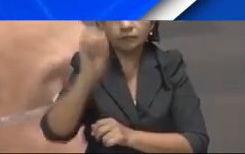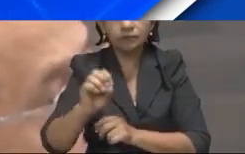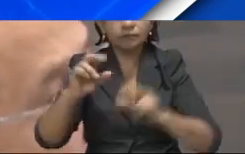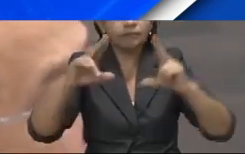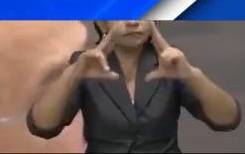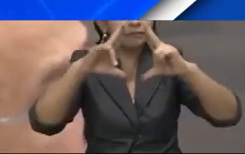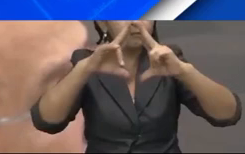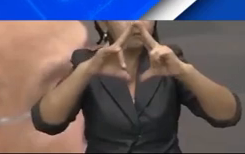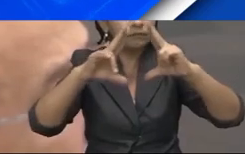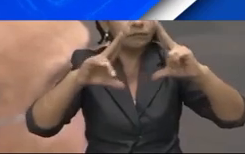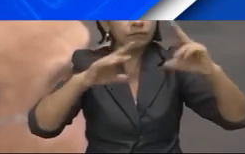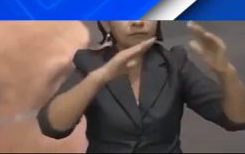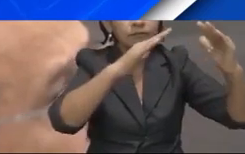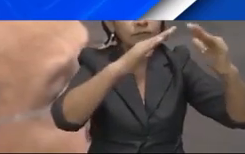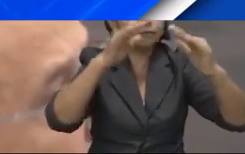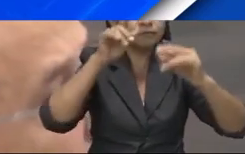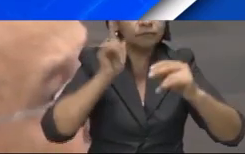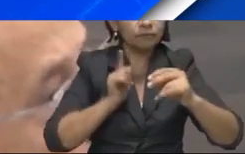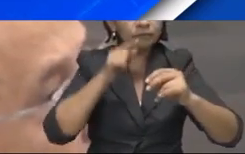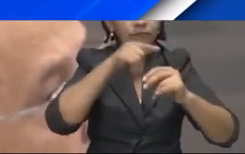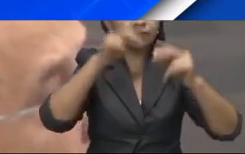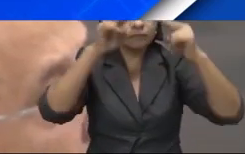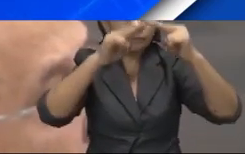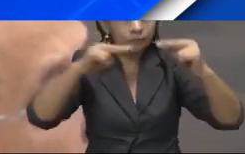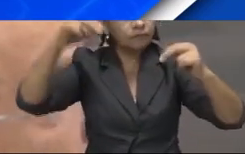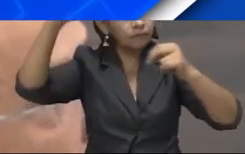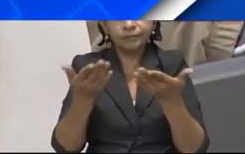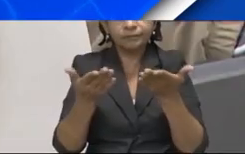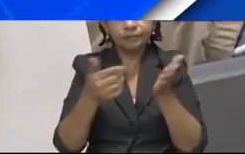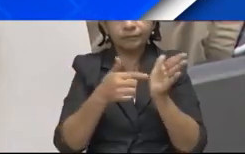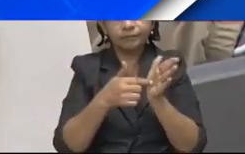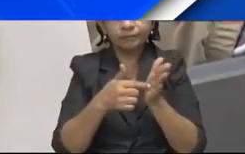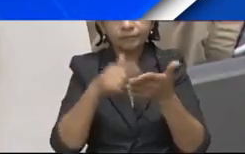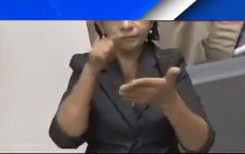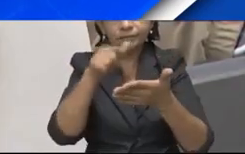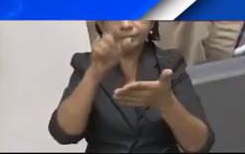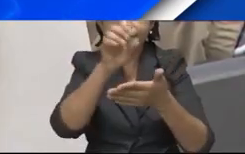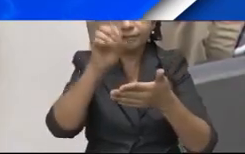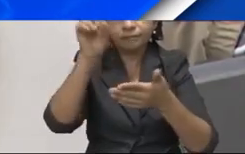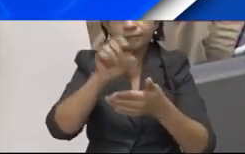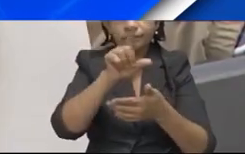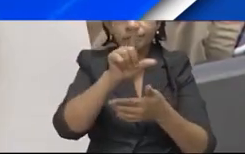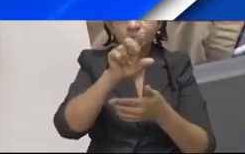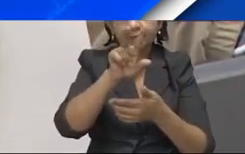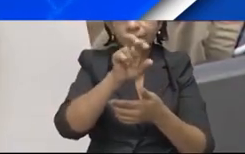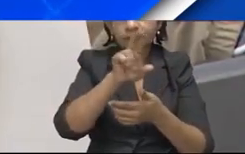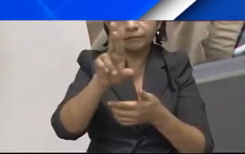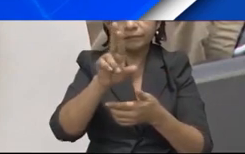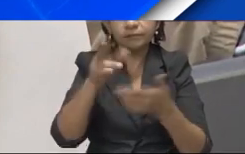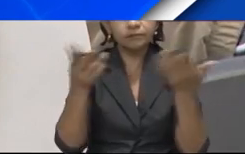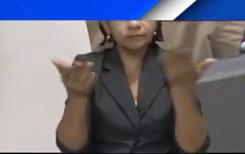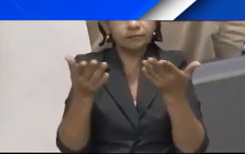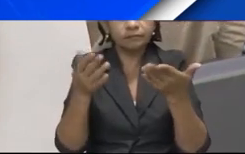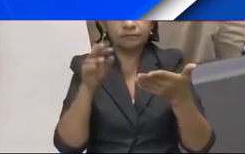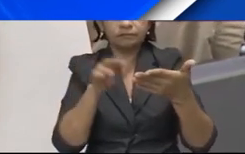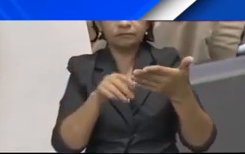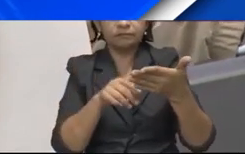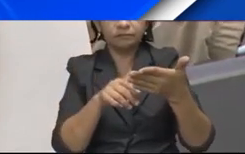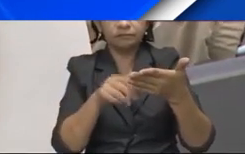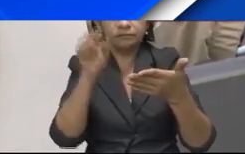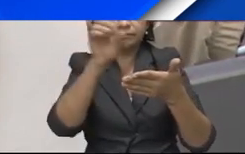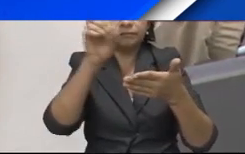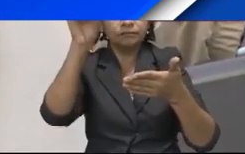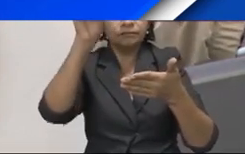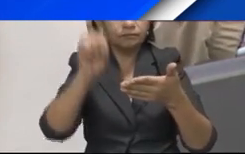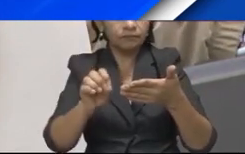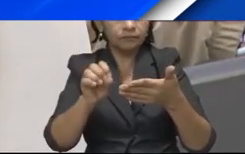99,3% en todo el territorio nacional. De esta tasa LIBOR al punto tal de que es una